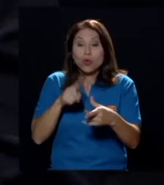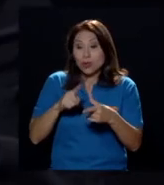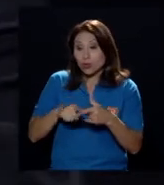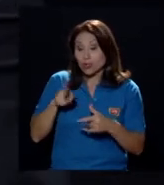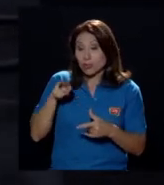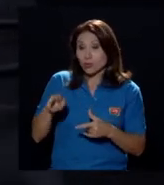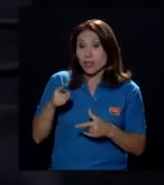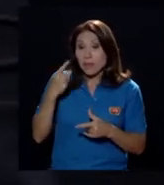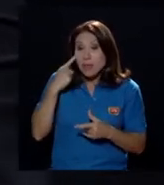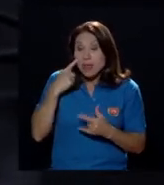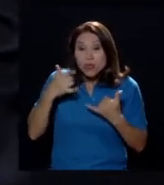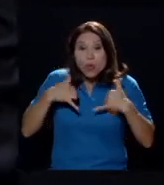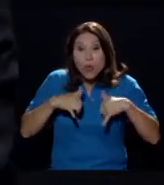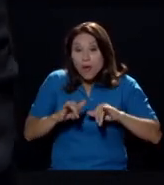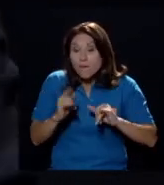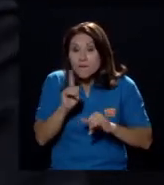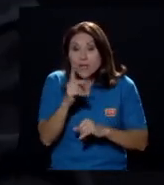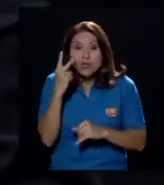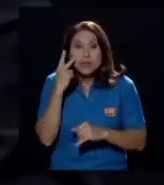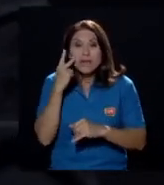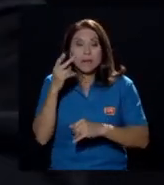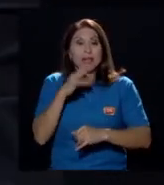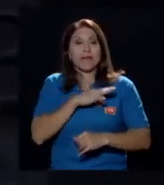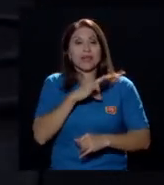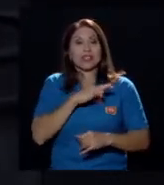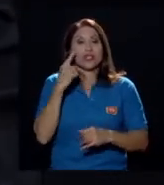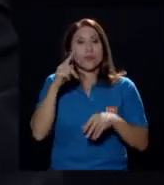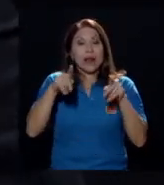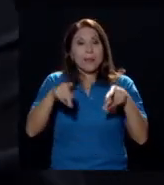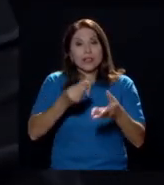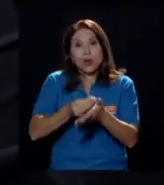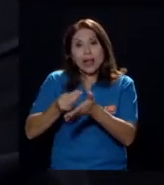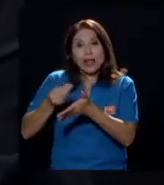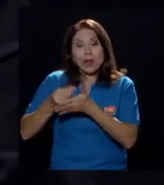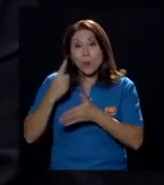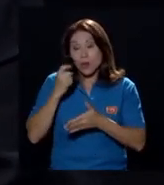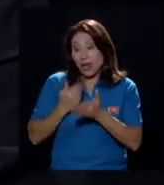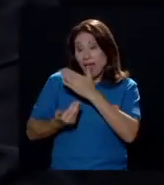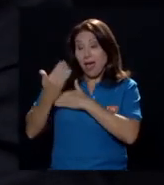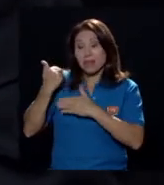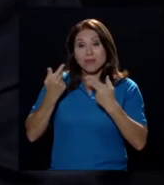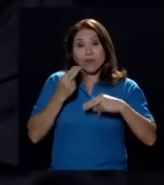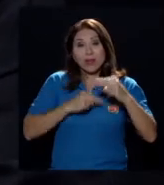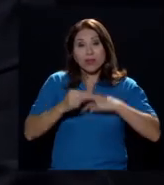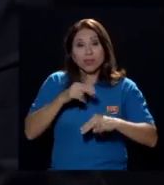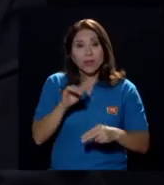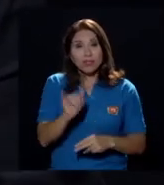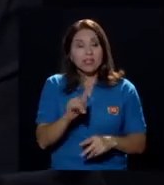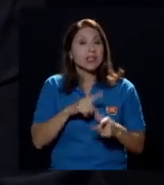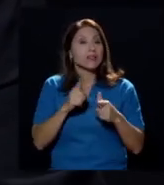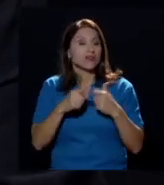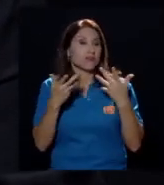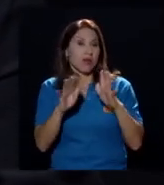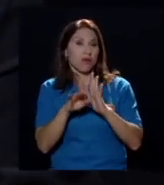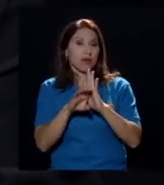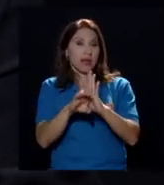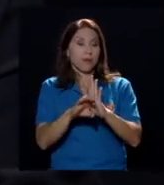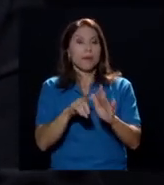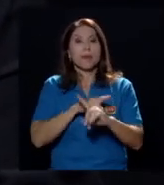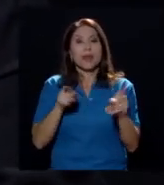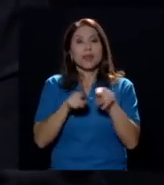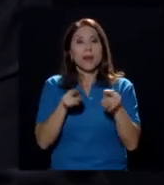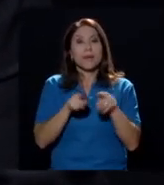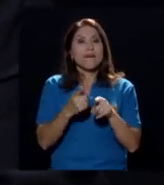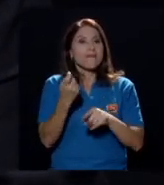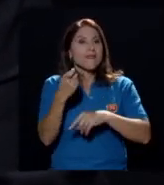digamos, beneficios al consumidor, como si, porque así fue negociado, digamos. Entonces, ahí hay un ejemplo. Y hace falta más tiempo. Pero